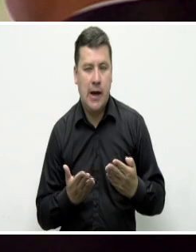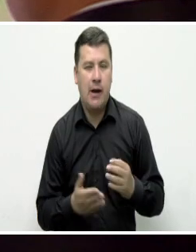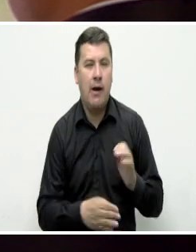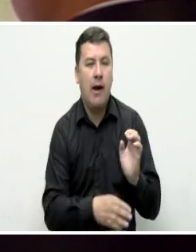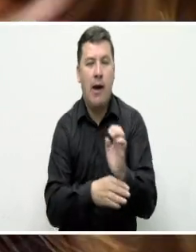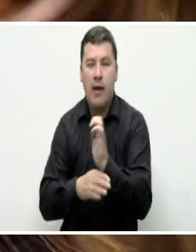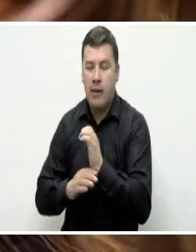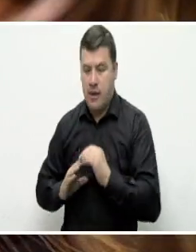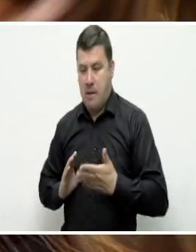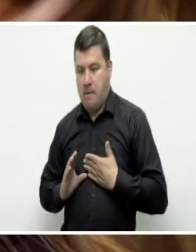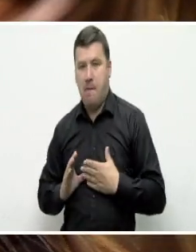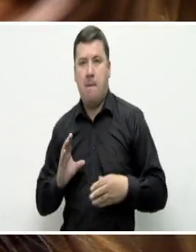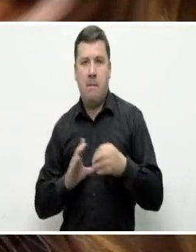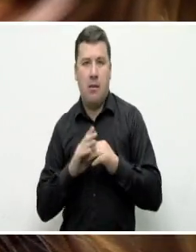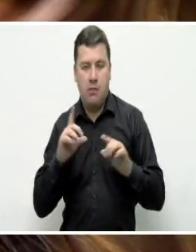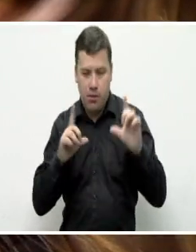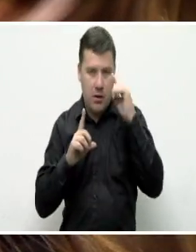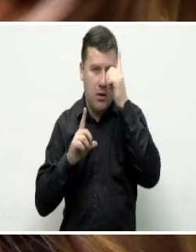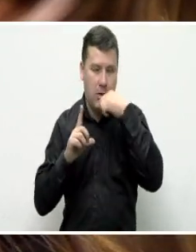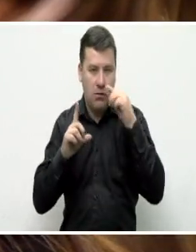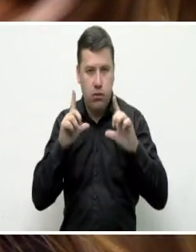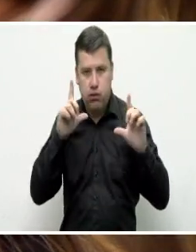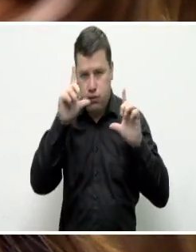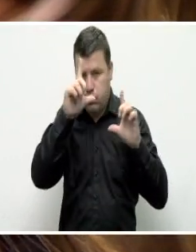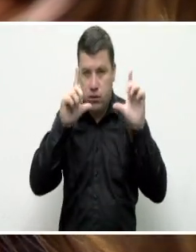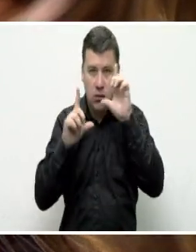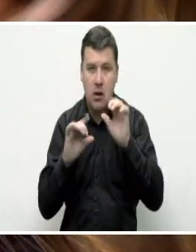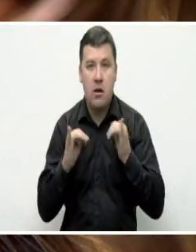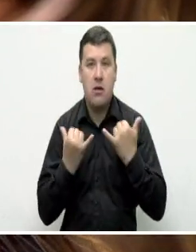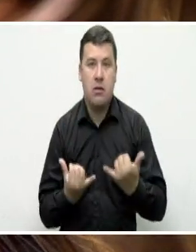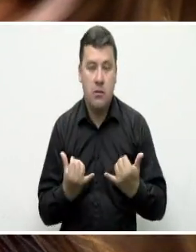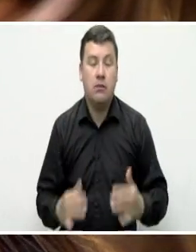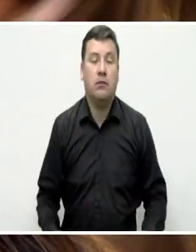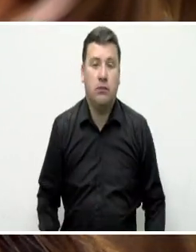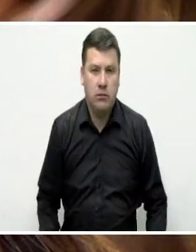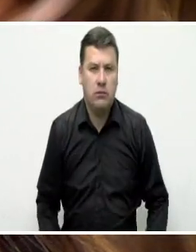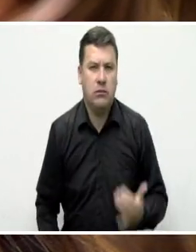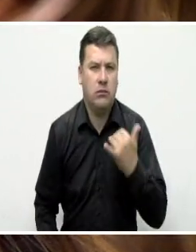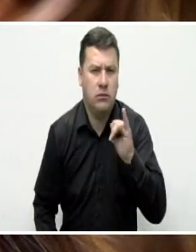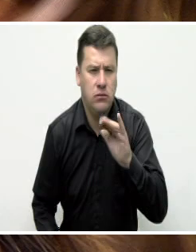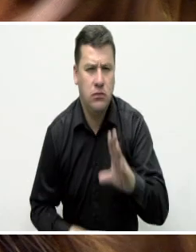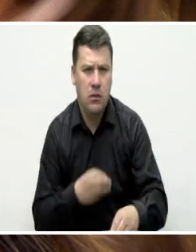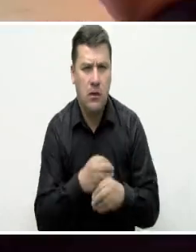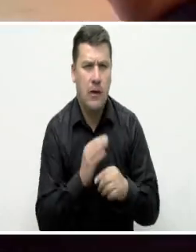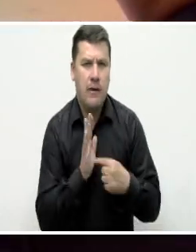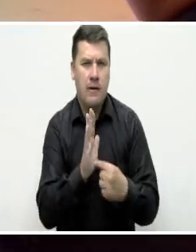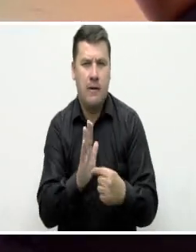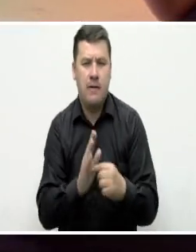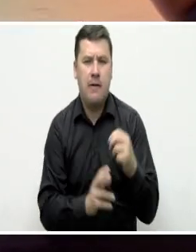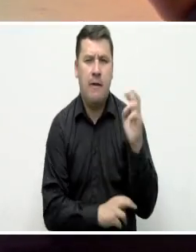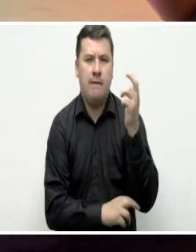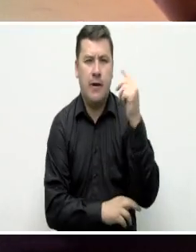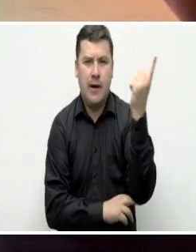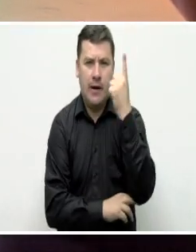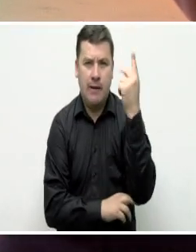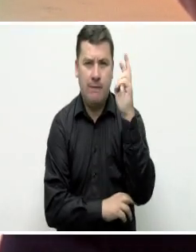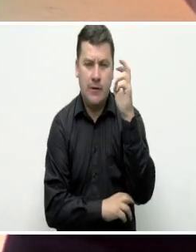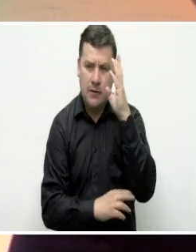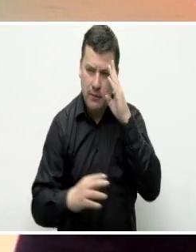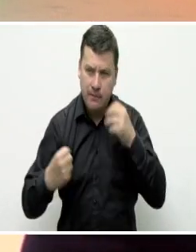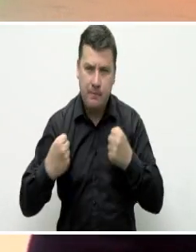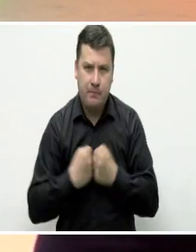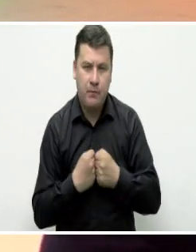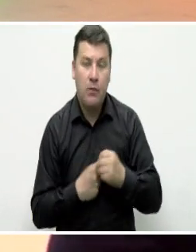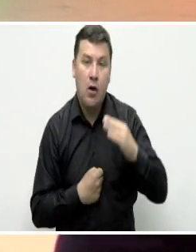públicas y privadas la biometría facial. En estos momentos ya hemos puesto a disposición de la Fiscalía General de la Nación y